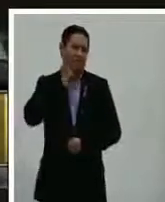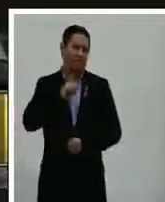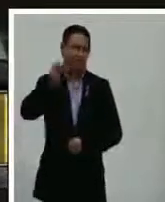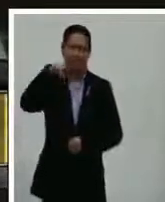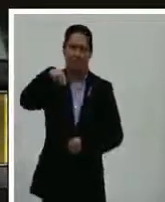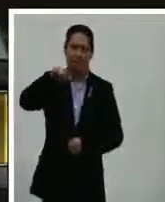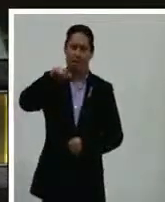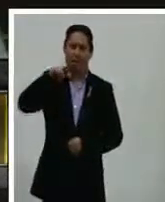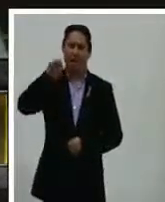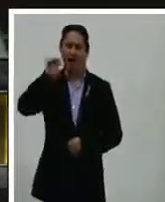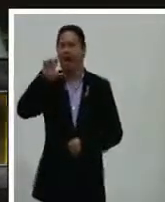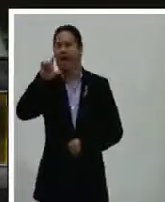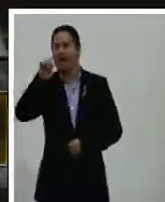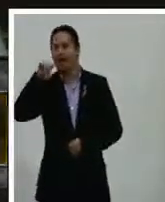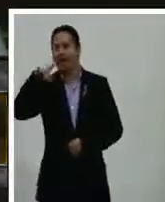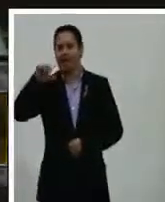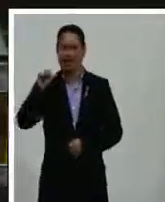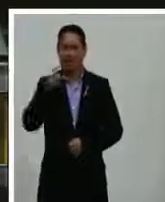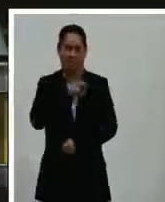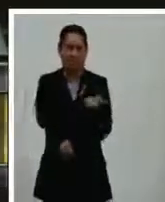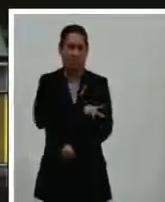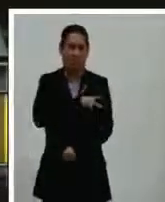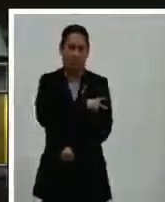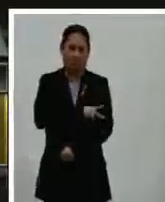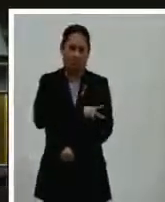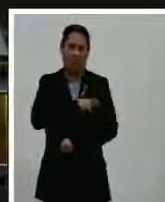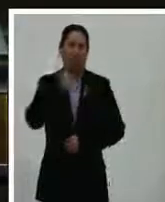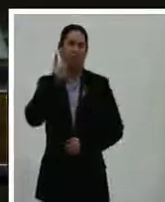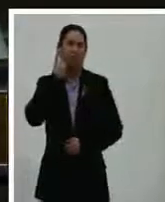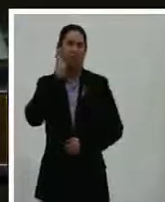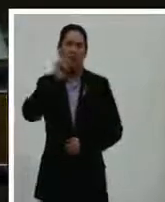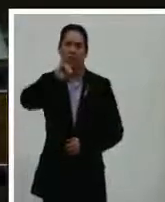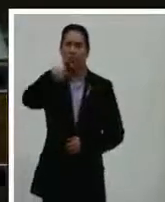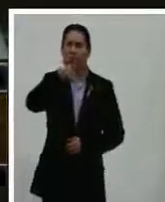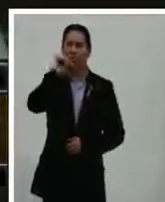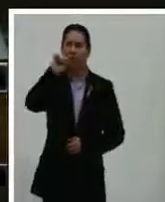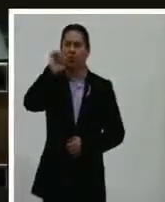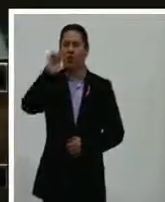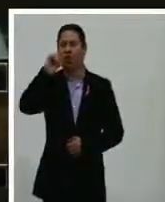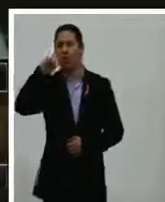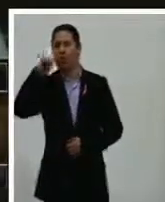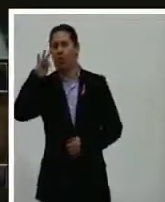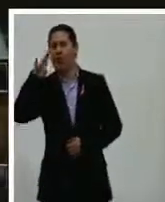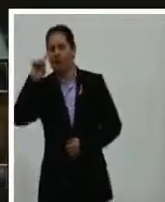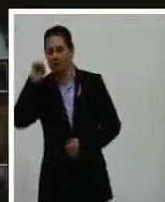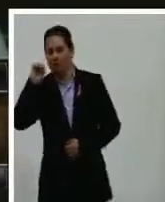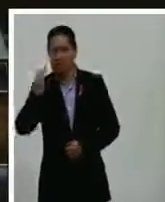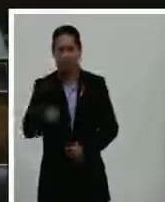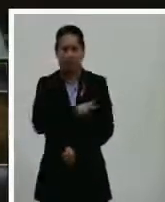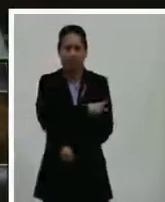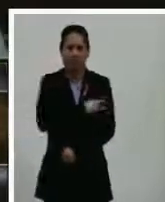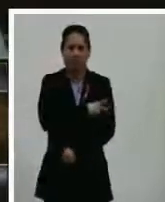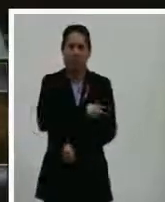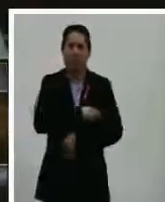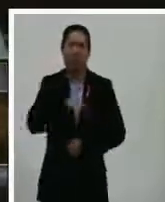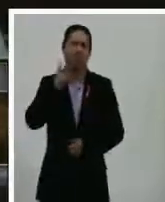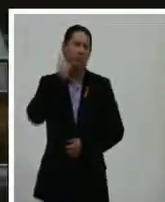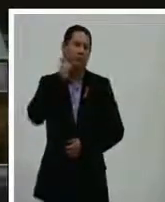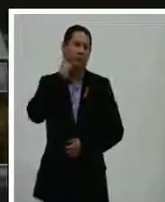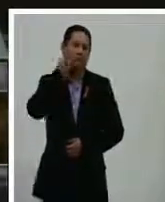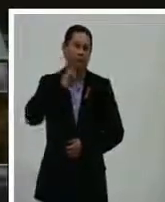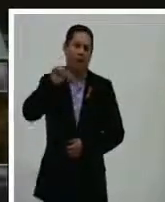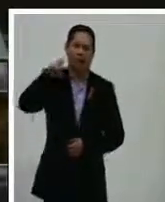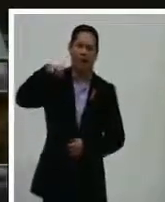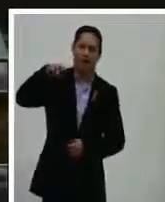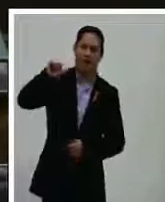elena villatoro culebro vocal diputado josé octavio garcía macías vocal diputada